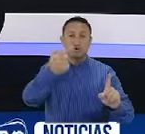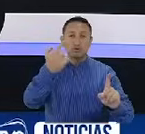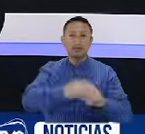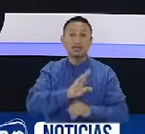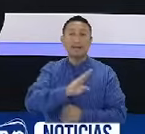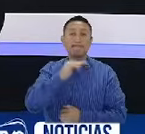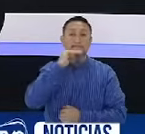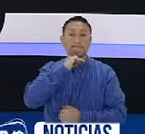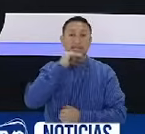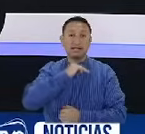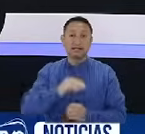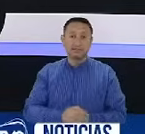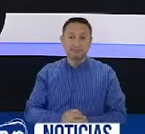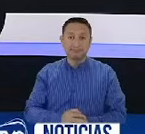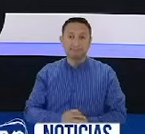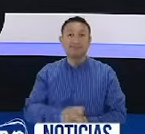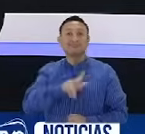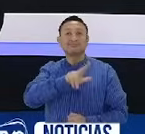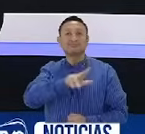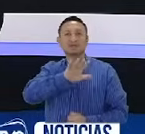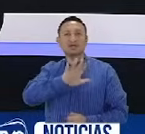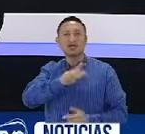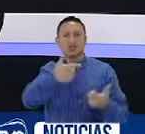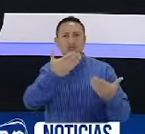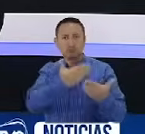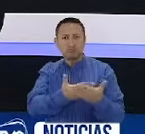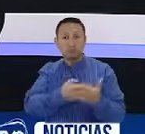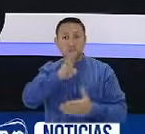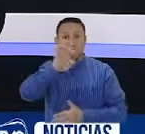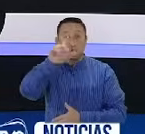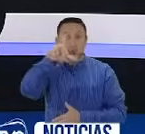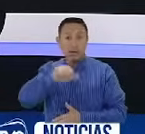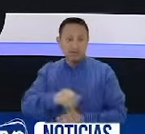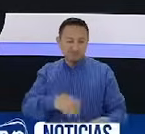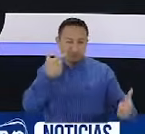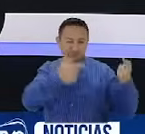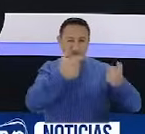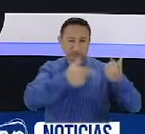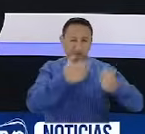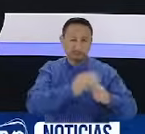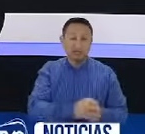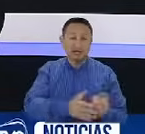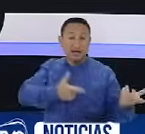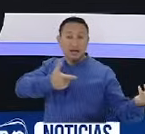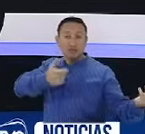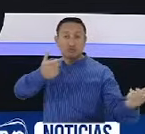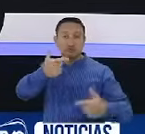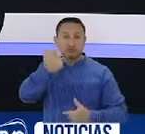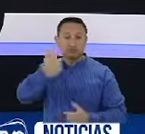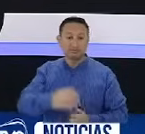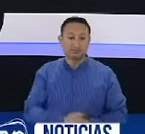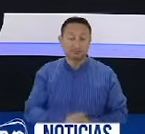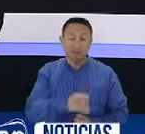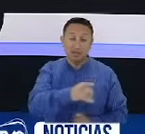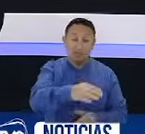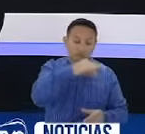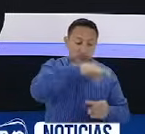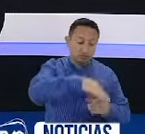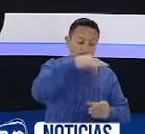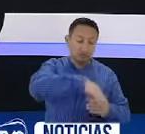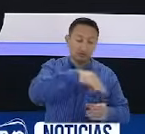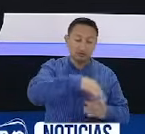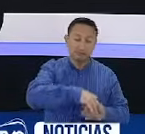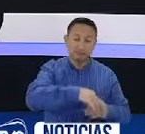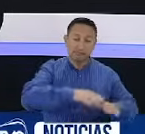Manabí. 35 indicios balísticos de fusil y armas cortas fueron levantadas en escena